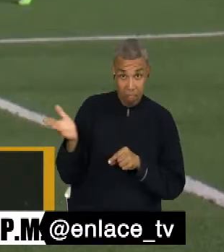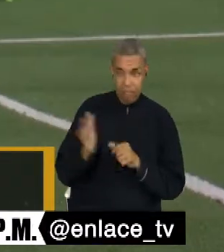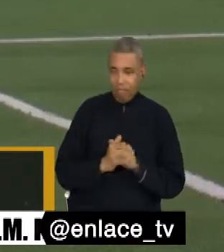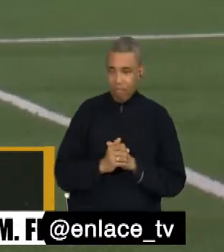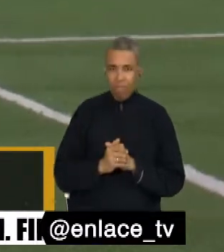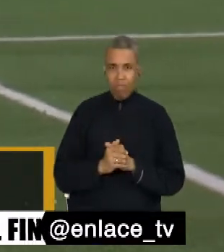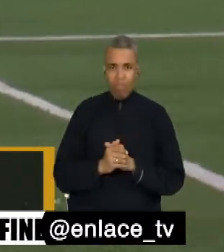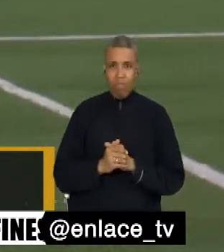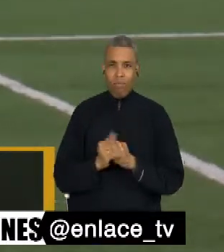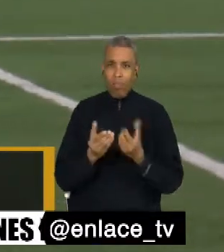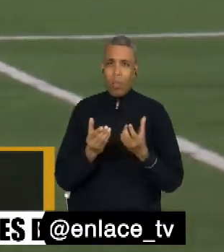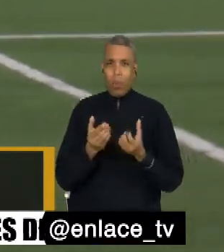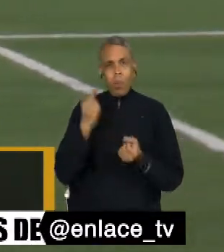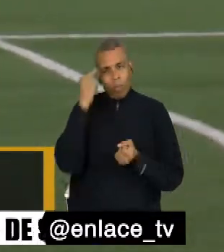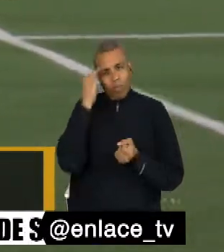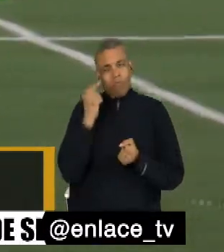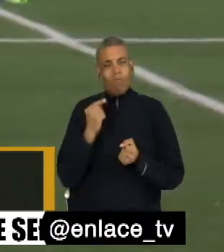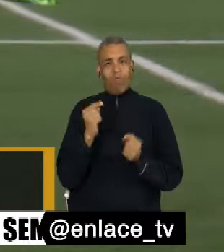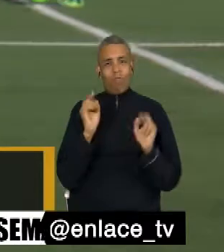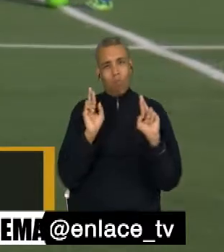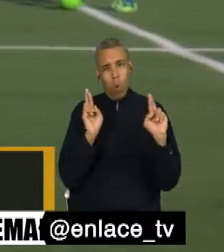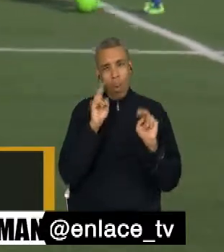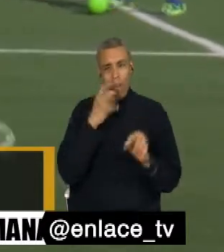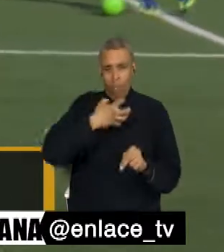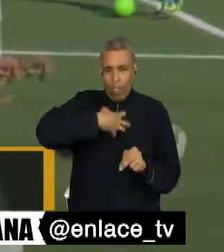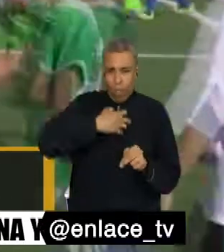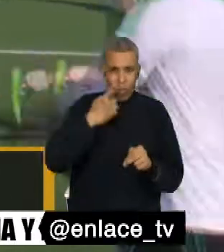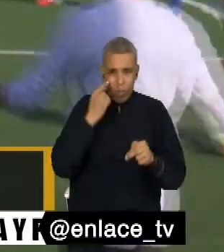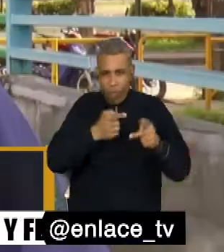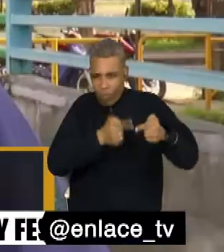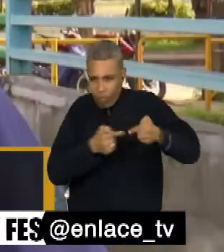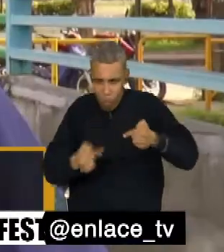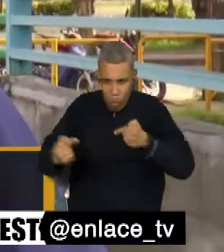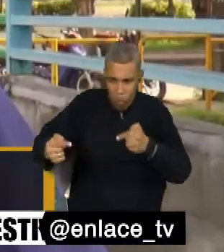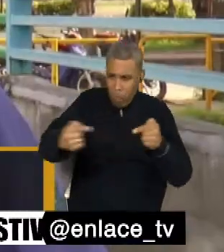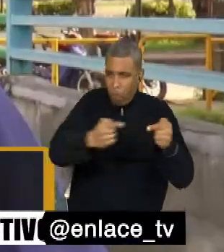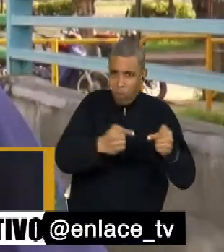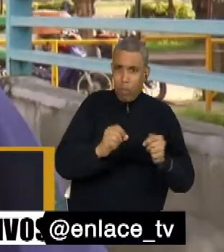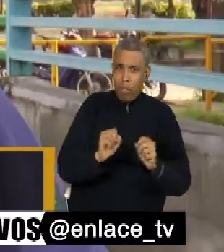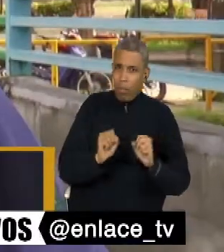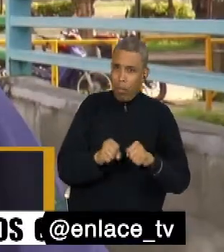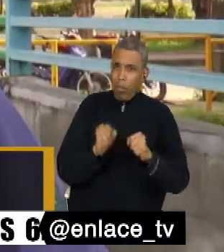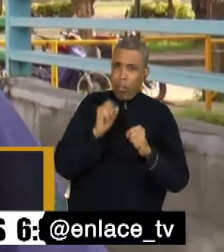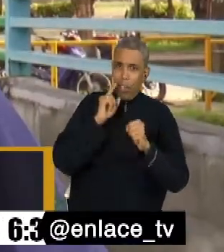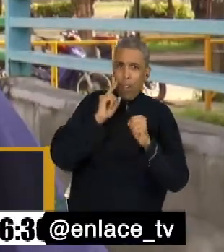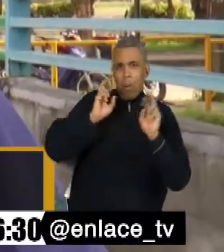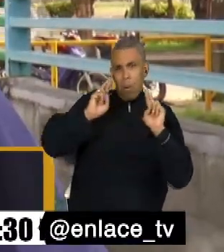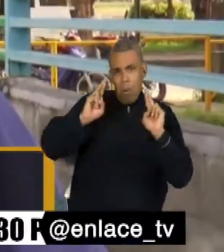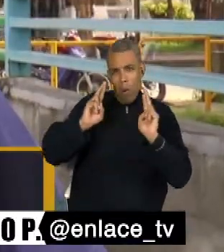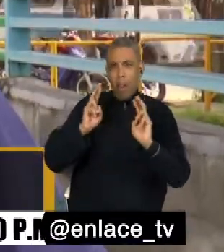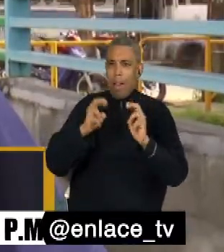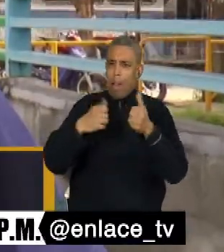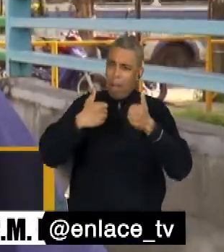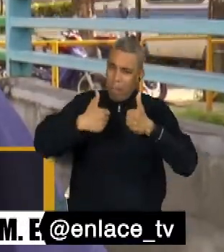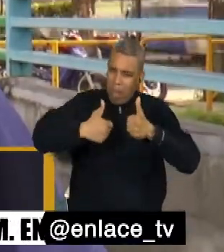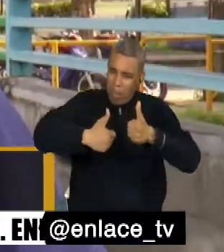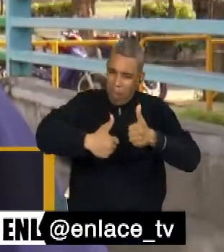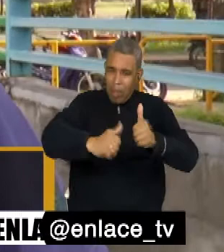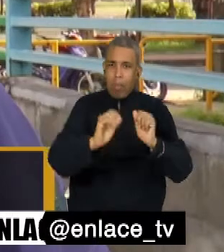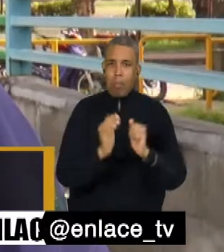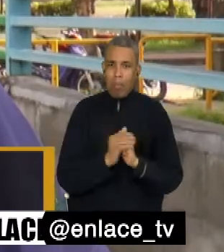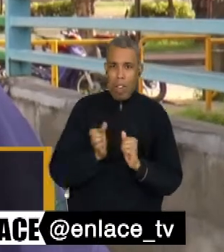y esperamos que las cosas se sigan dando para bien del club, para bien del fútbol de Barranca Bermeja, porque nosotros aquí anteponemos